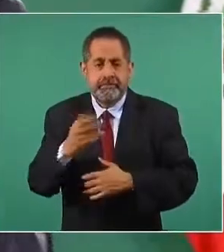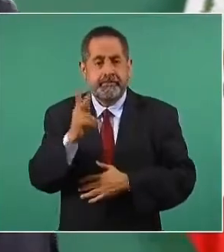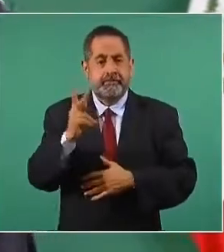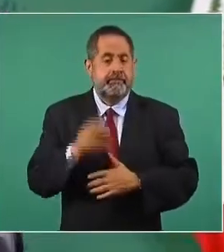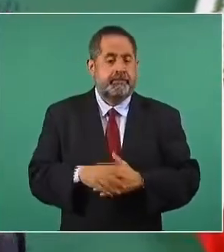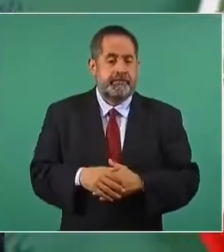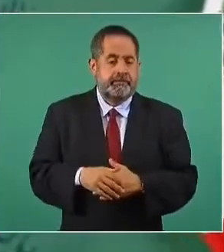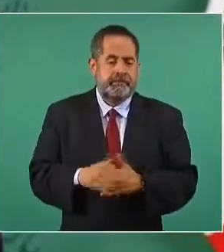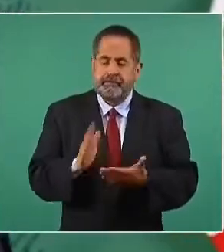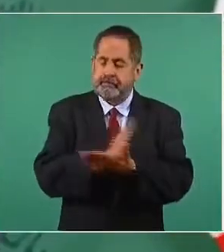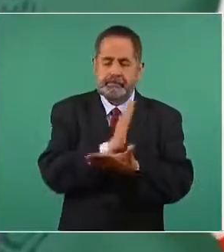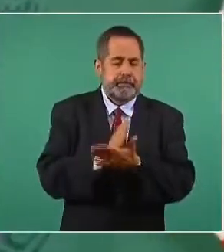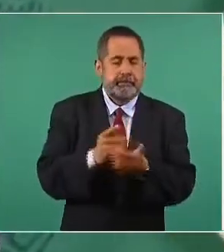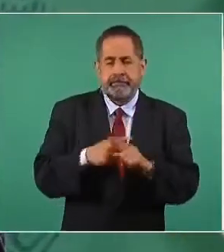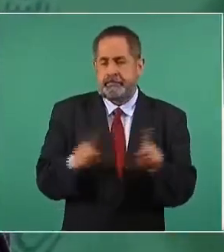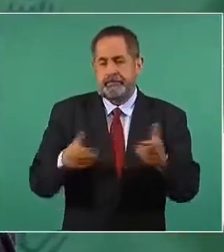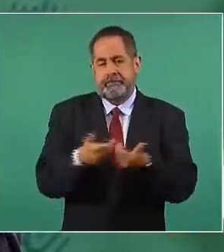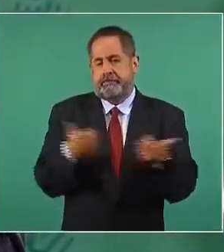pero no tiene nada que ver